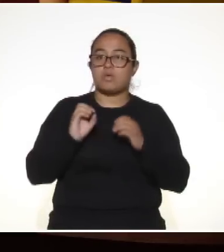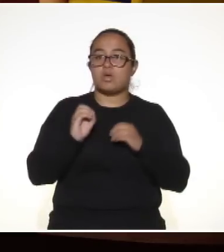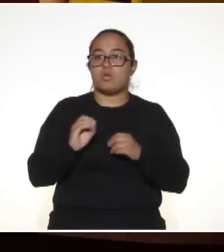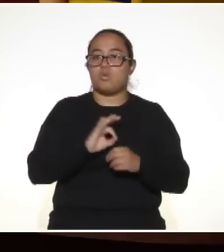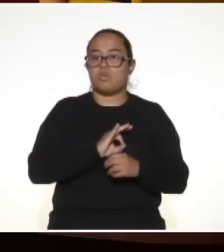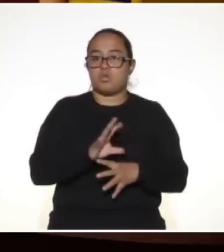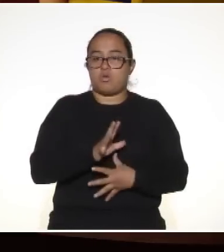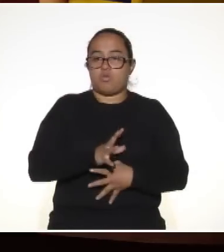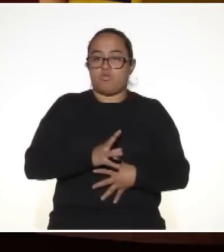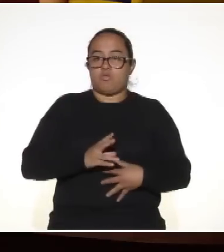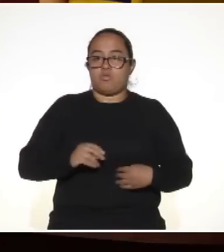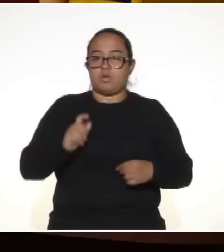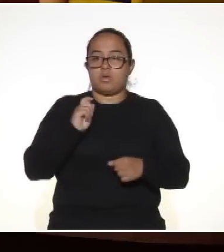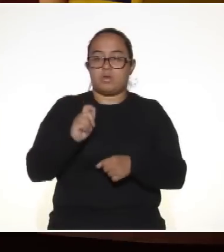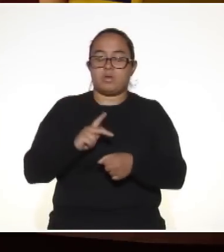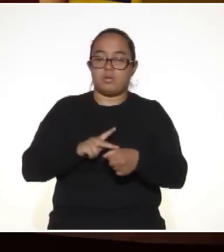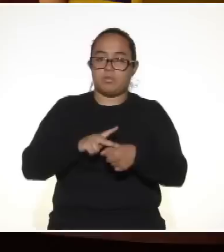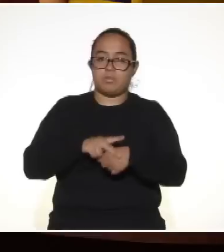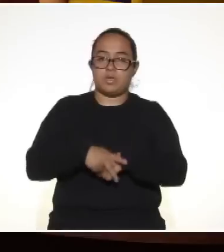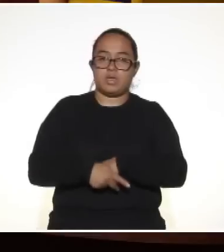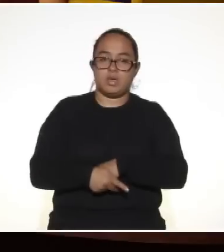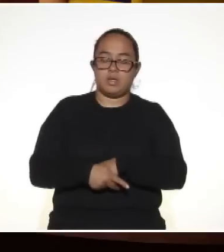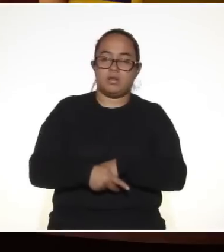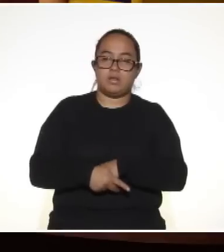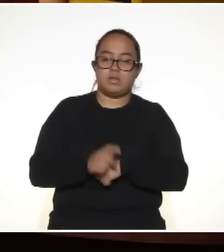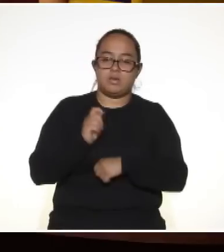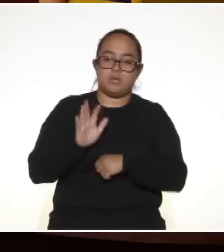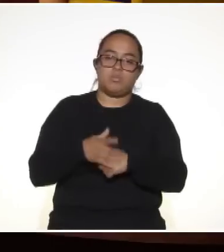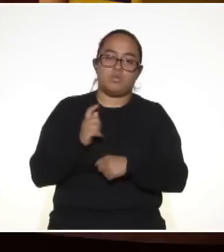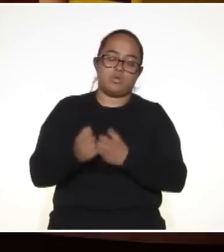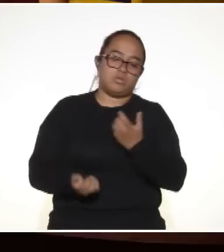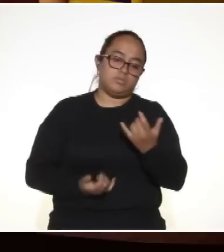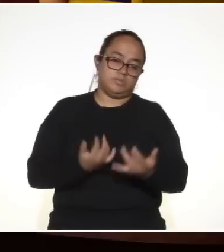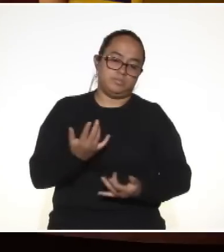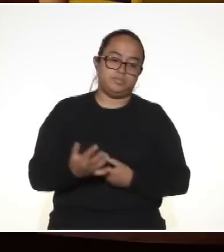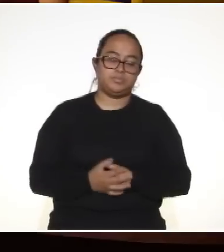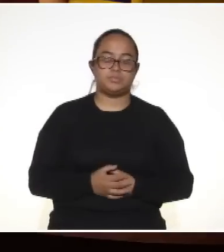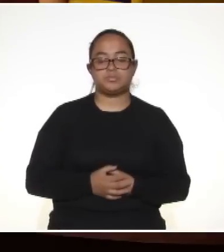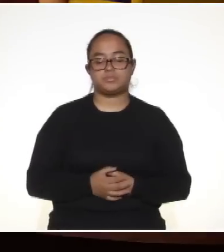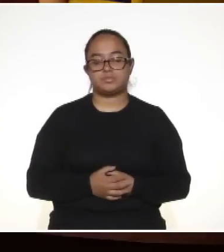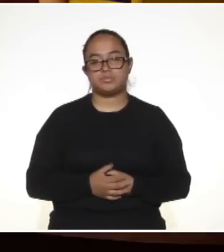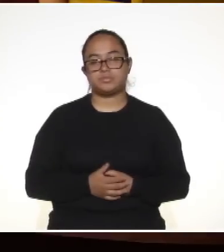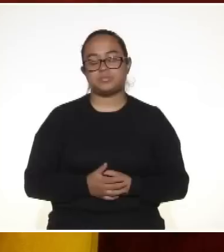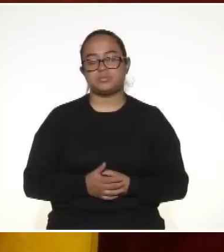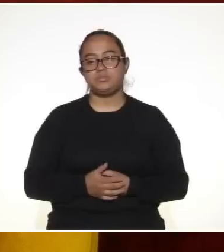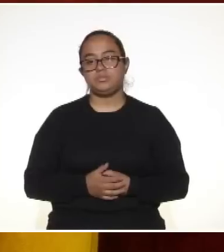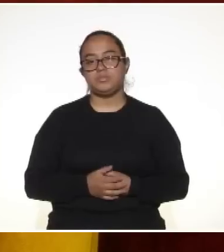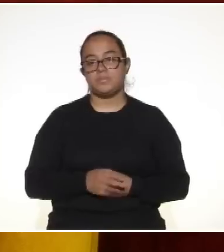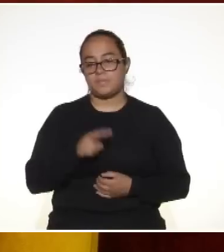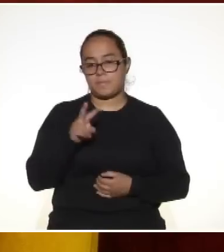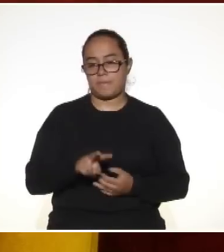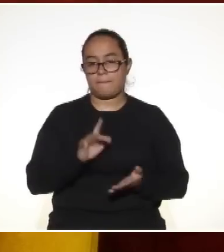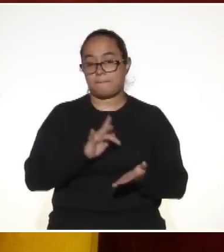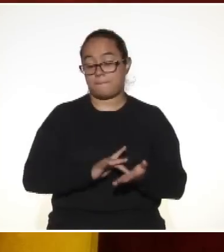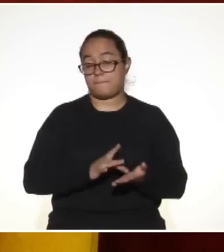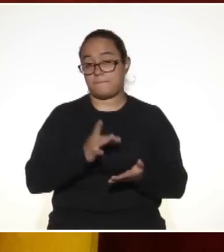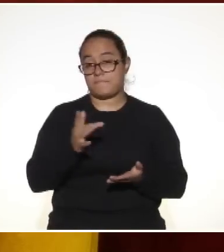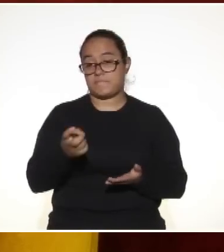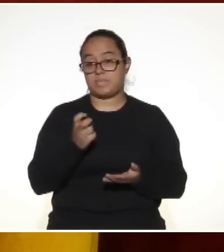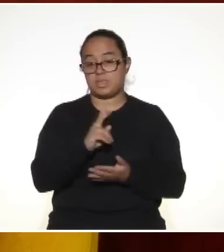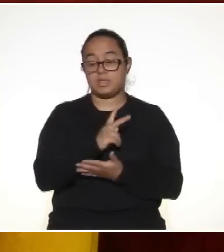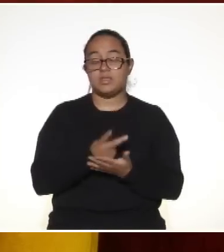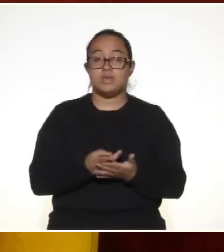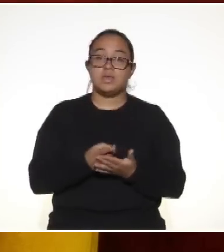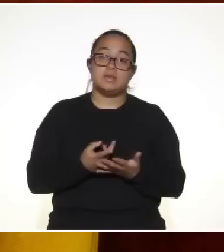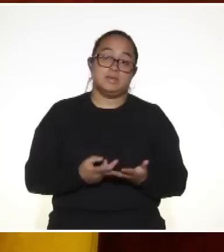que absorba a través de la piel desnuda por una quemadura. Ahí sí. Ok, también, bueno, los quieren agradecer mucho porque nos decían